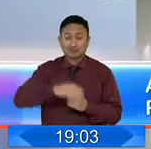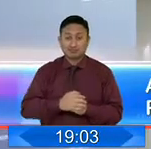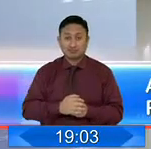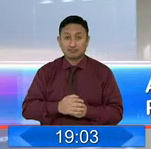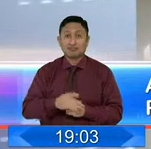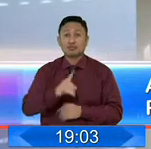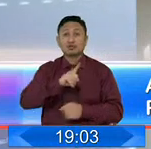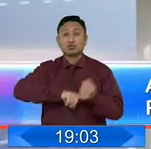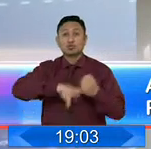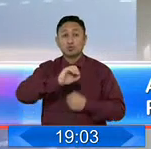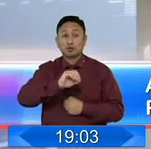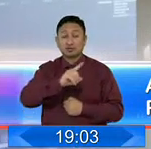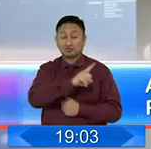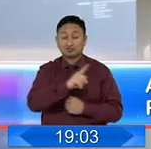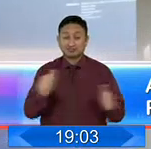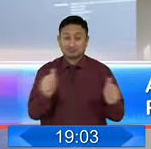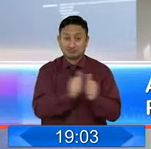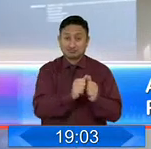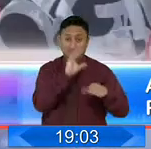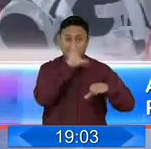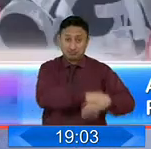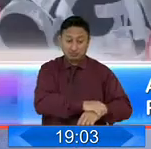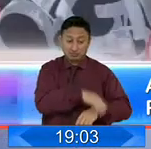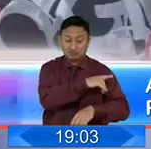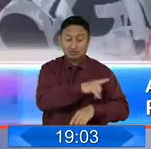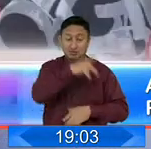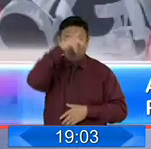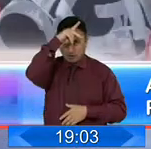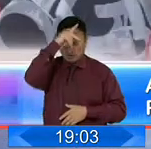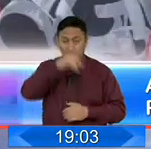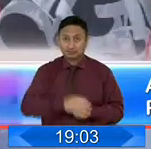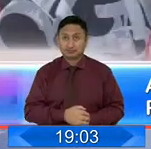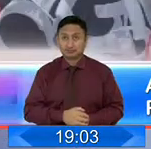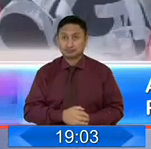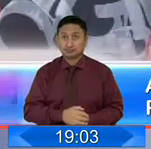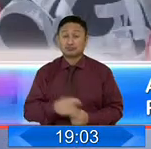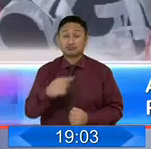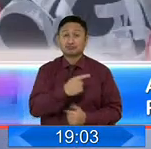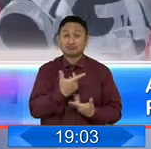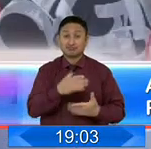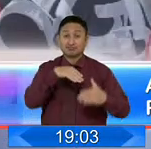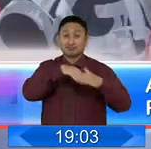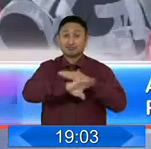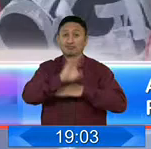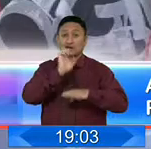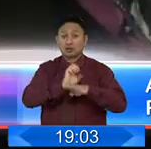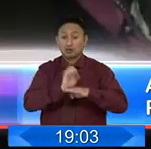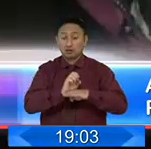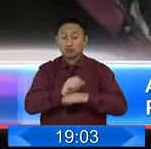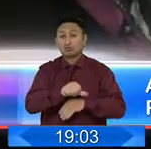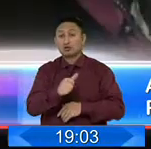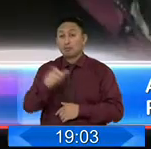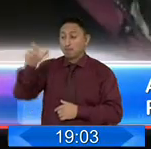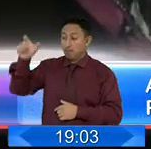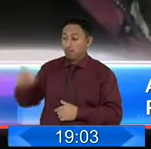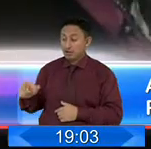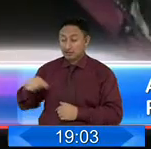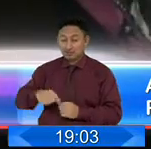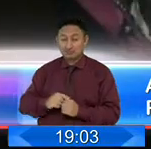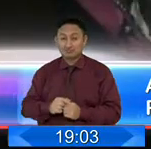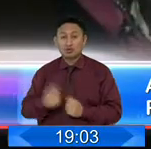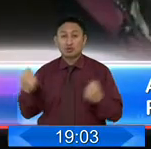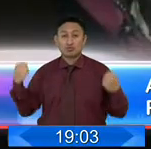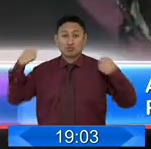Daniel Salcedo en la frontera peruana. Pretendía ingresar al país con un sujeto y una maleta que